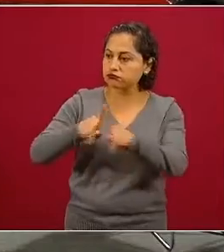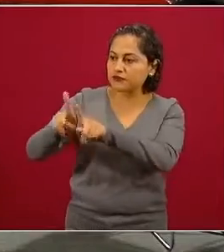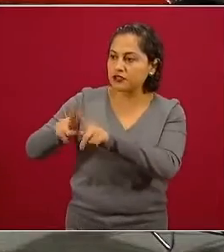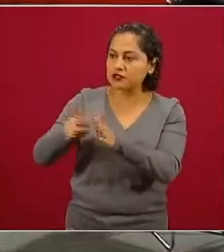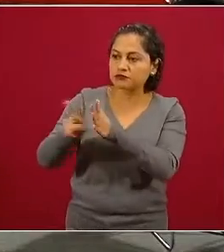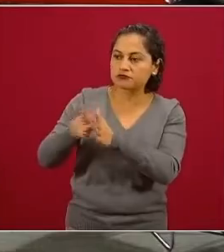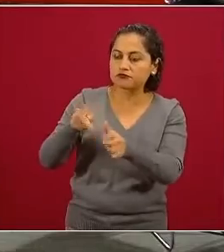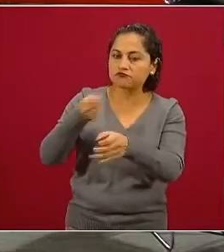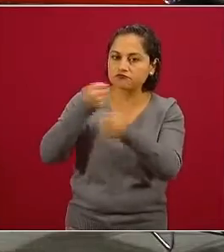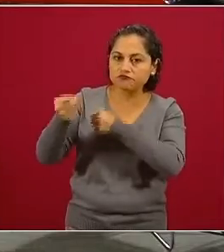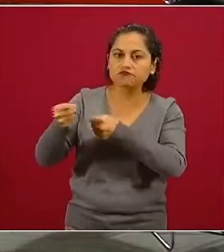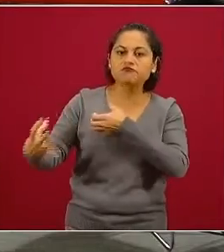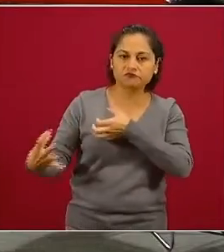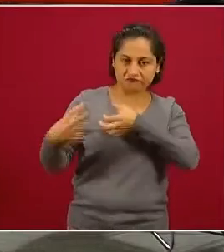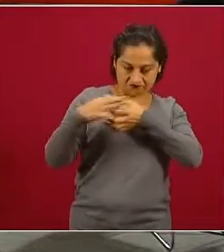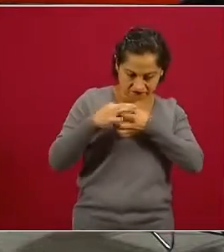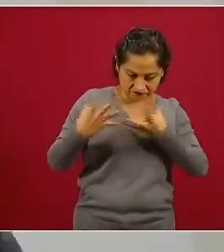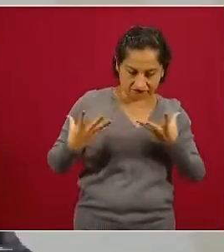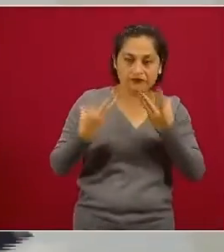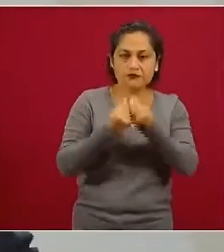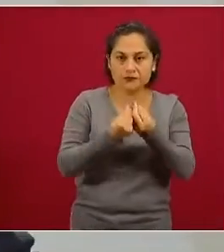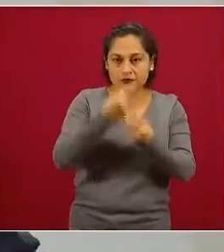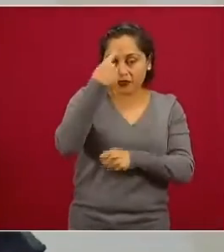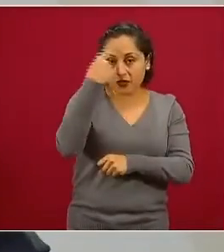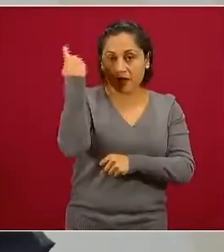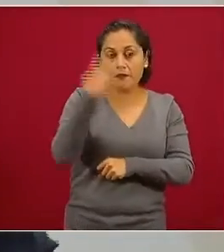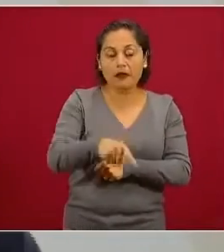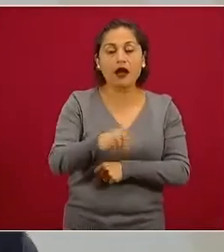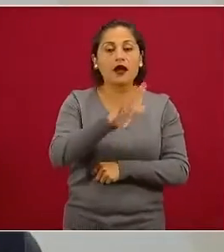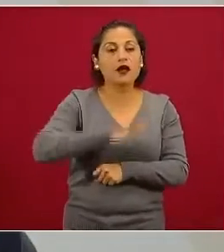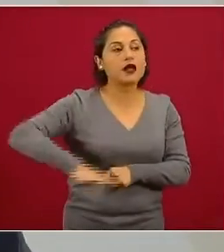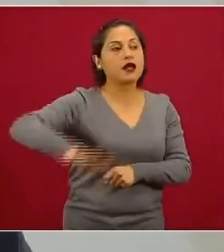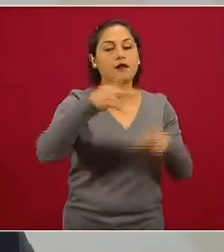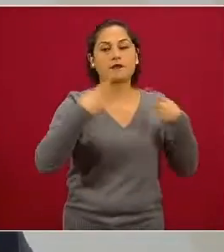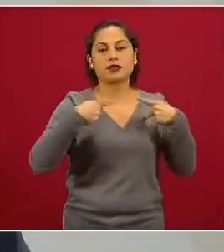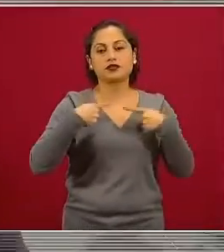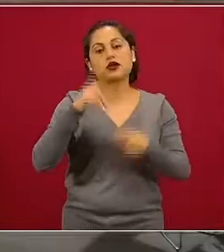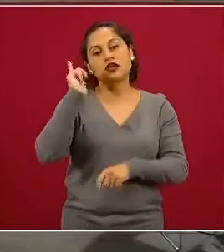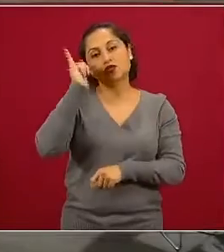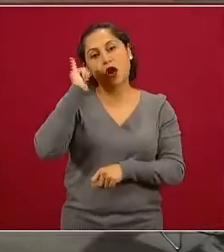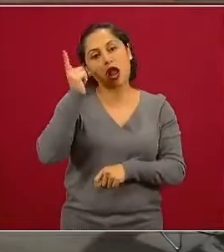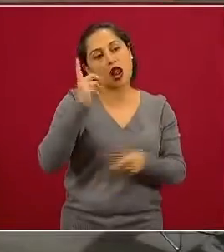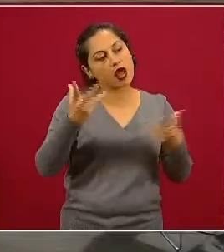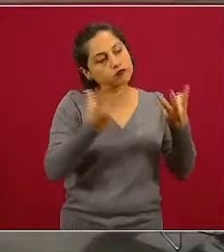a juntarse, a unirse a la campaña global Verified, verificado.